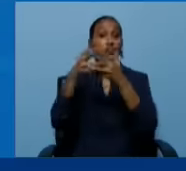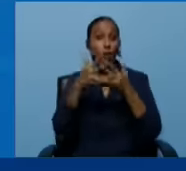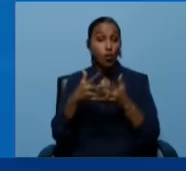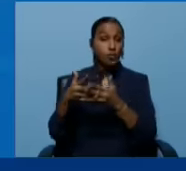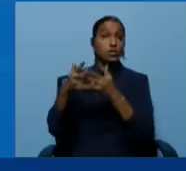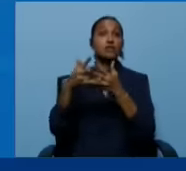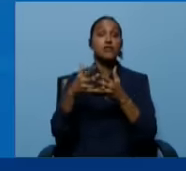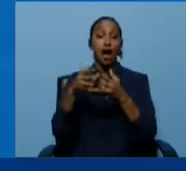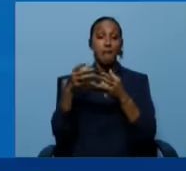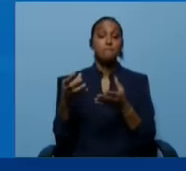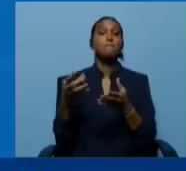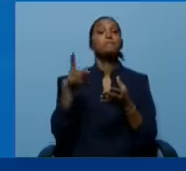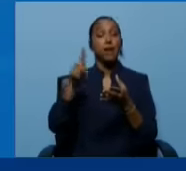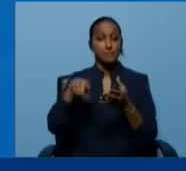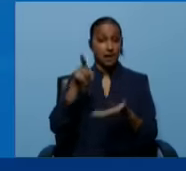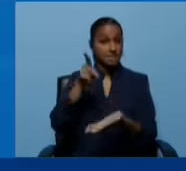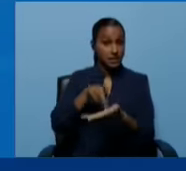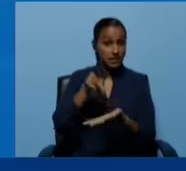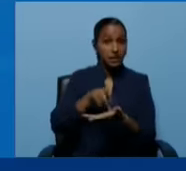amplia delegación de Argentina,